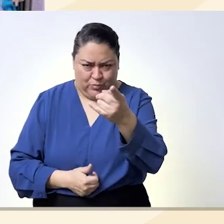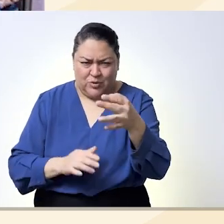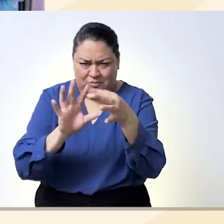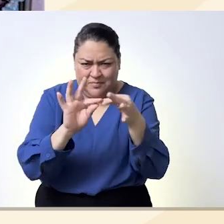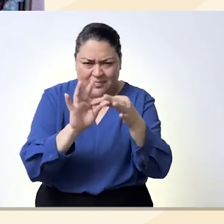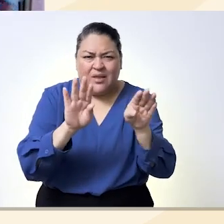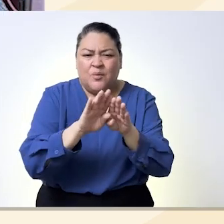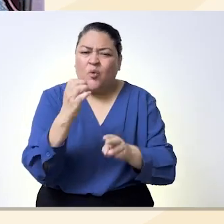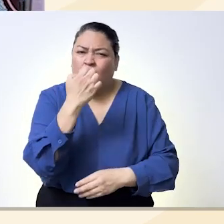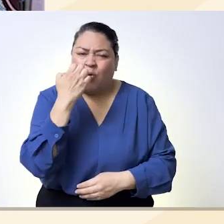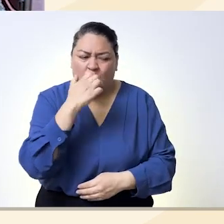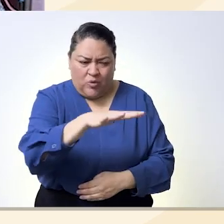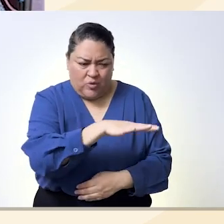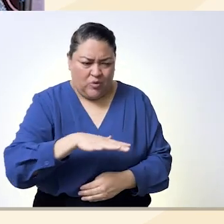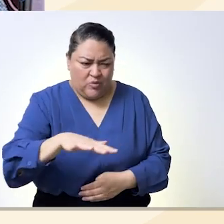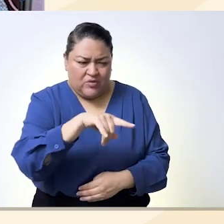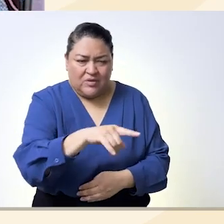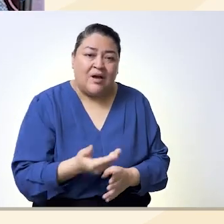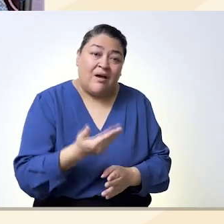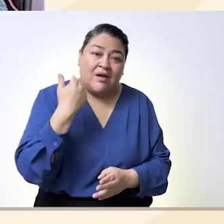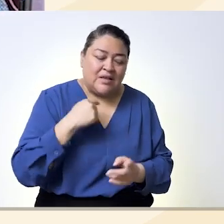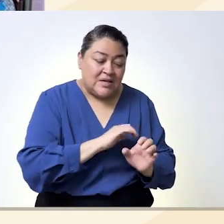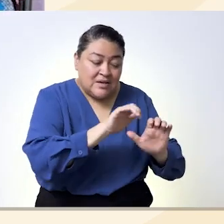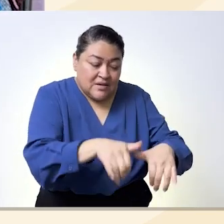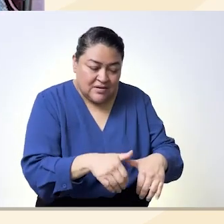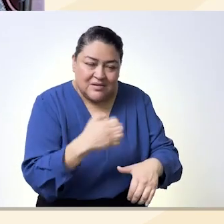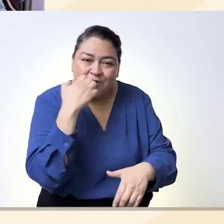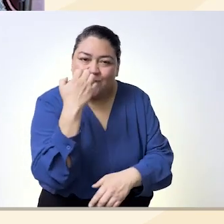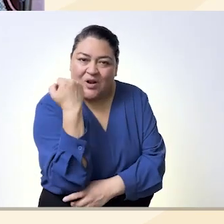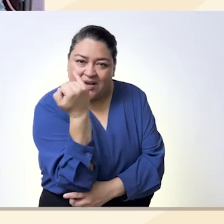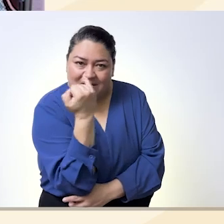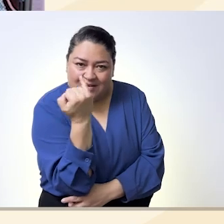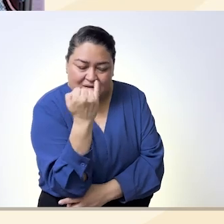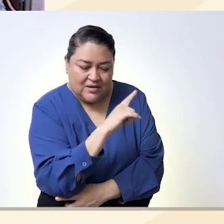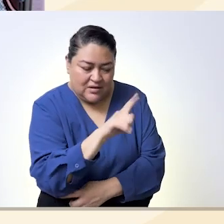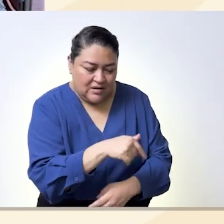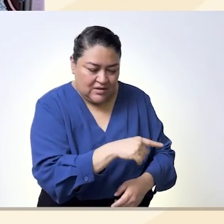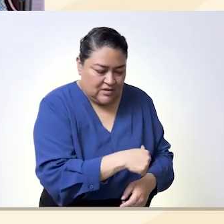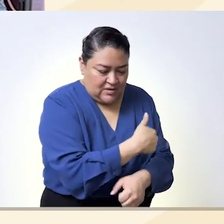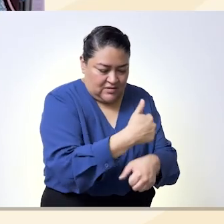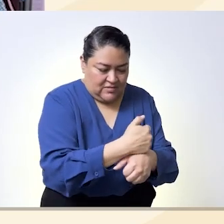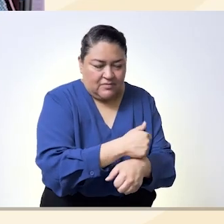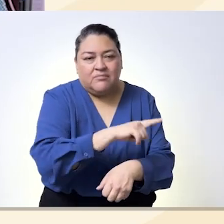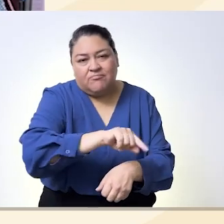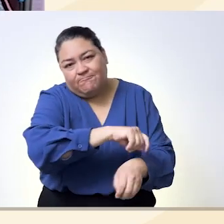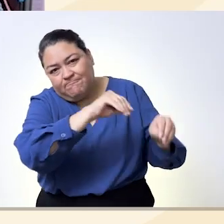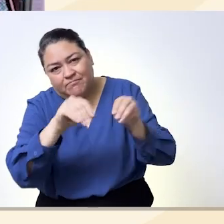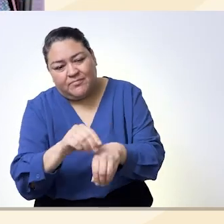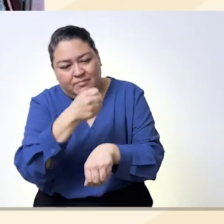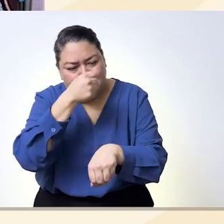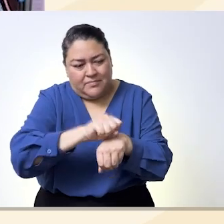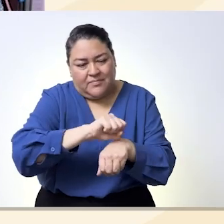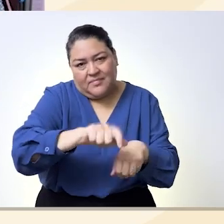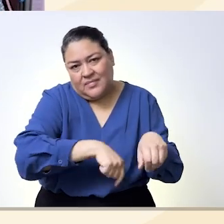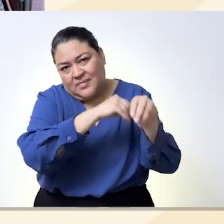en preescolar hasta la universidad? ¿Y salimos vives de los sistemas educativos o qué nos pasa en el